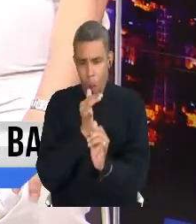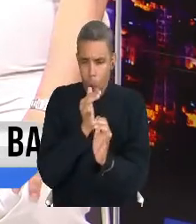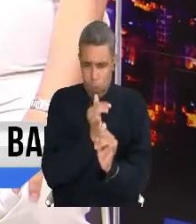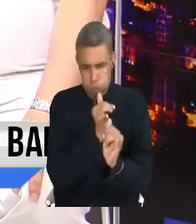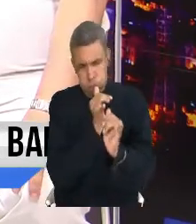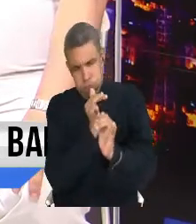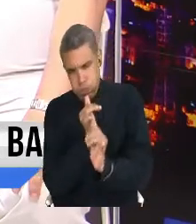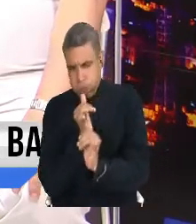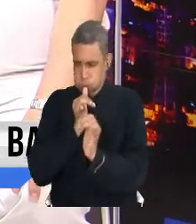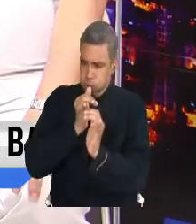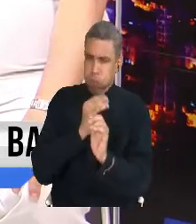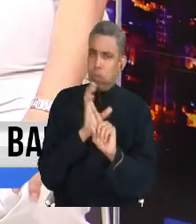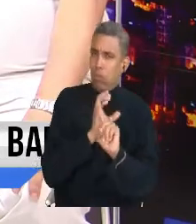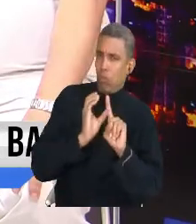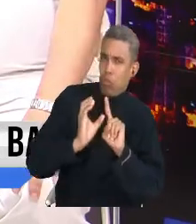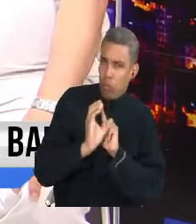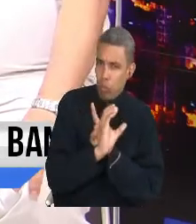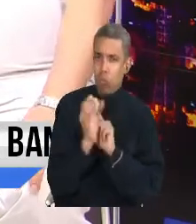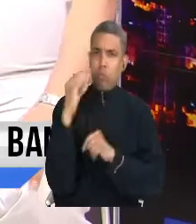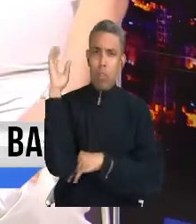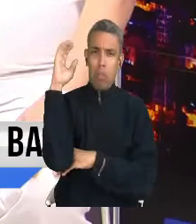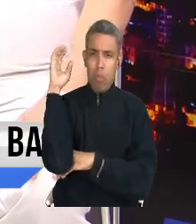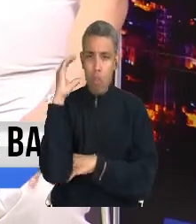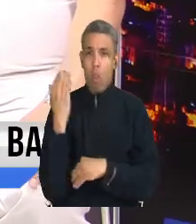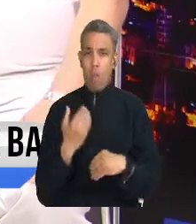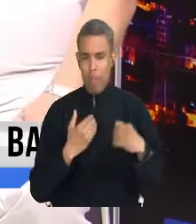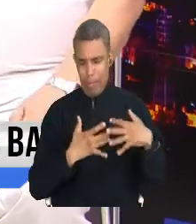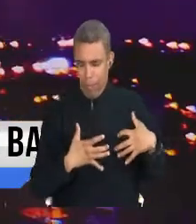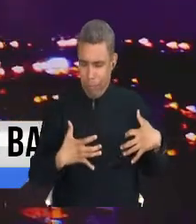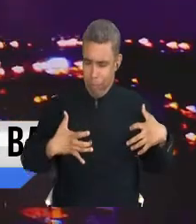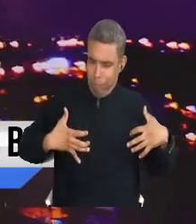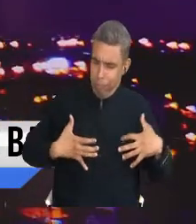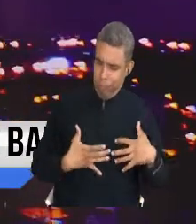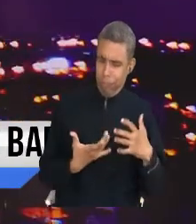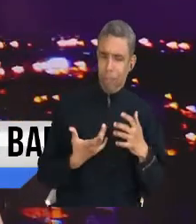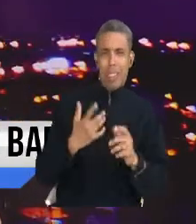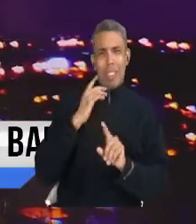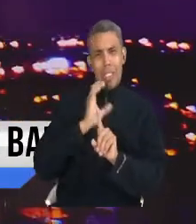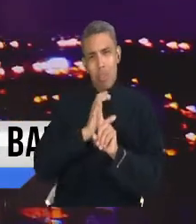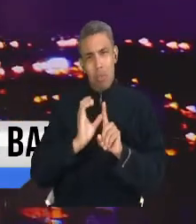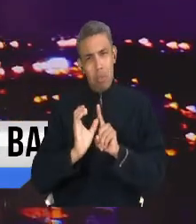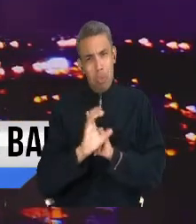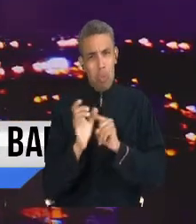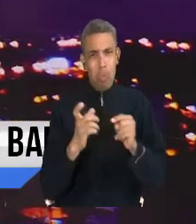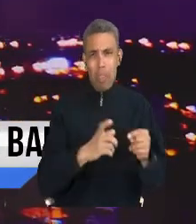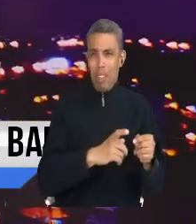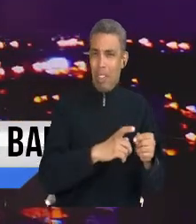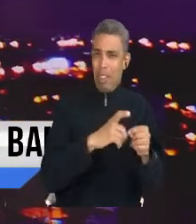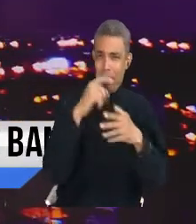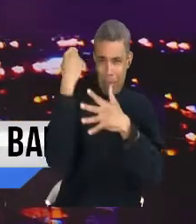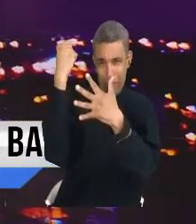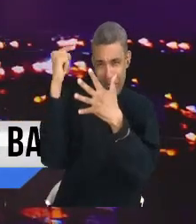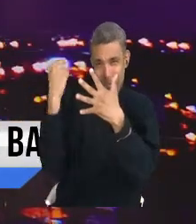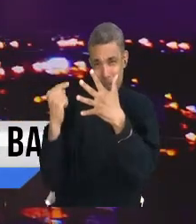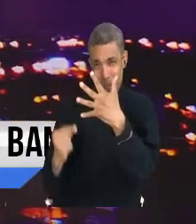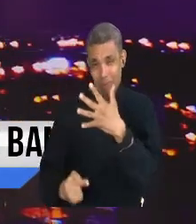bien profundas aquí en Barranca Bermeja. Bueno, Barranca Bermeja, que precisamente se dio